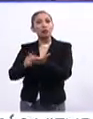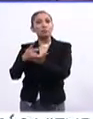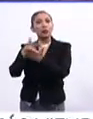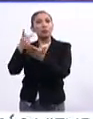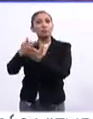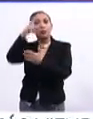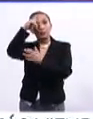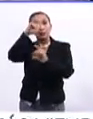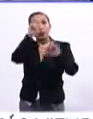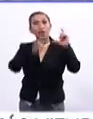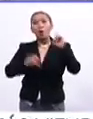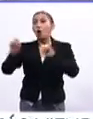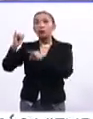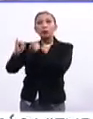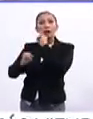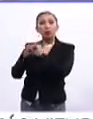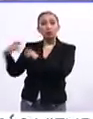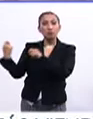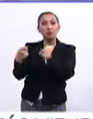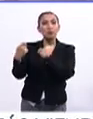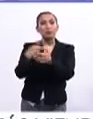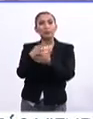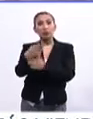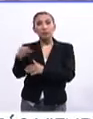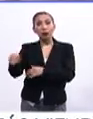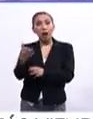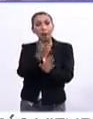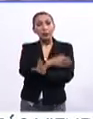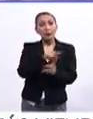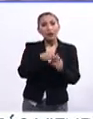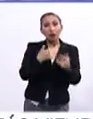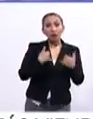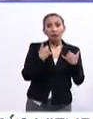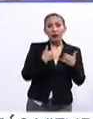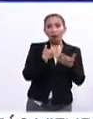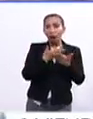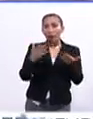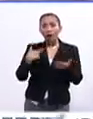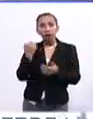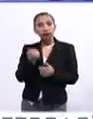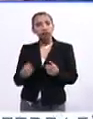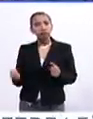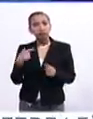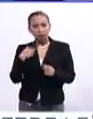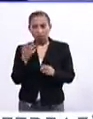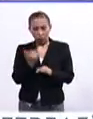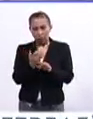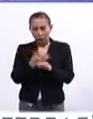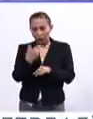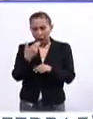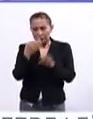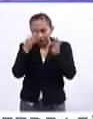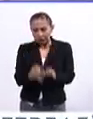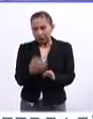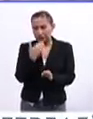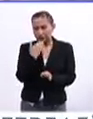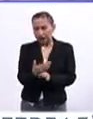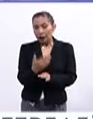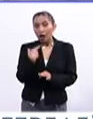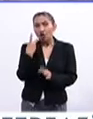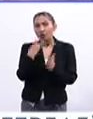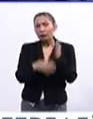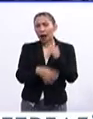nivel nacional e internacional. Entonces, fíjate que no tengo ahorita aquí el dato, ¿no? Pero en